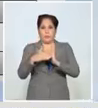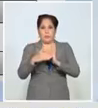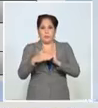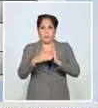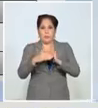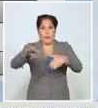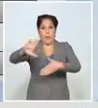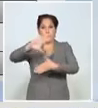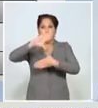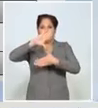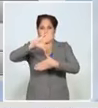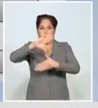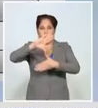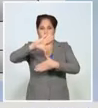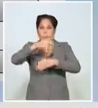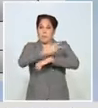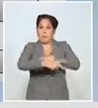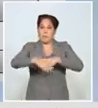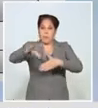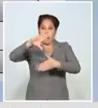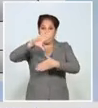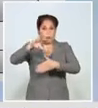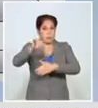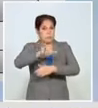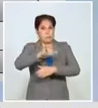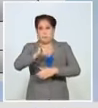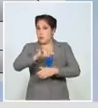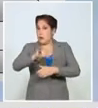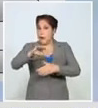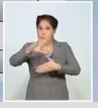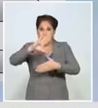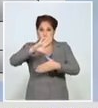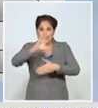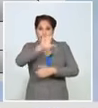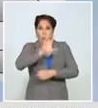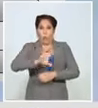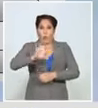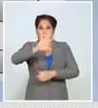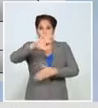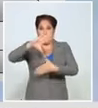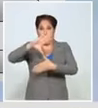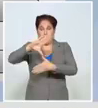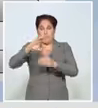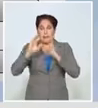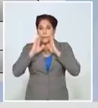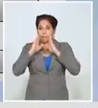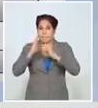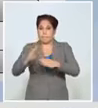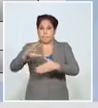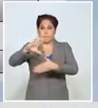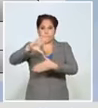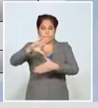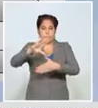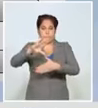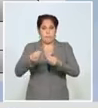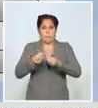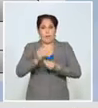Américas, igualmente, con el epicentro de la pandemia, aporta el